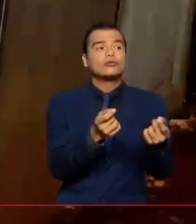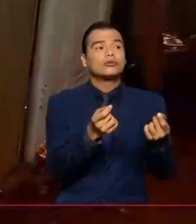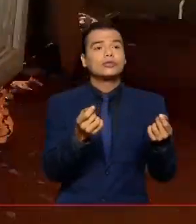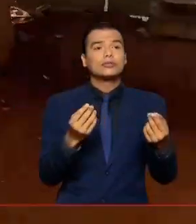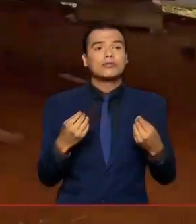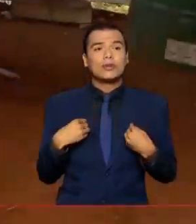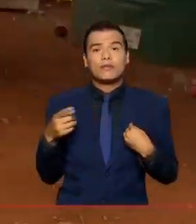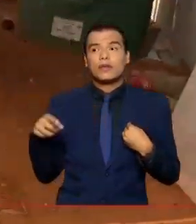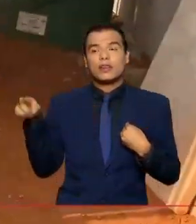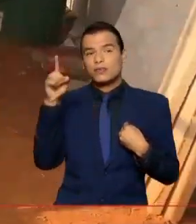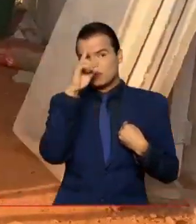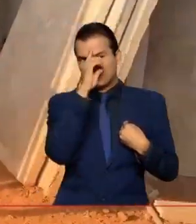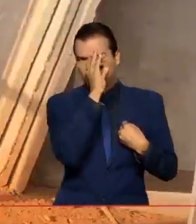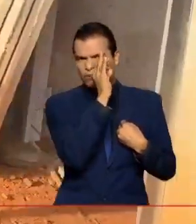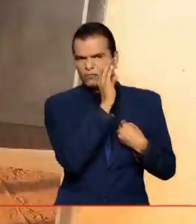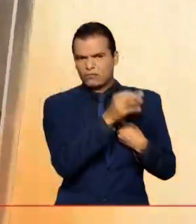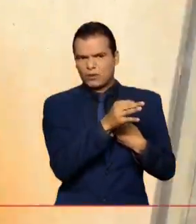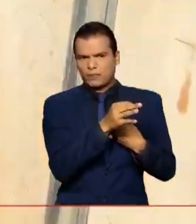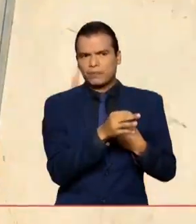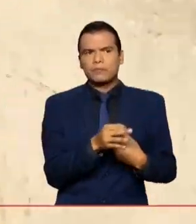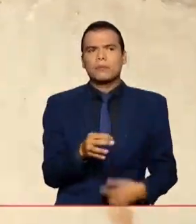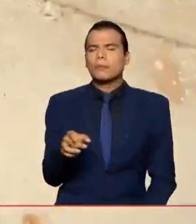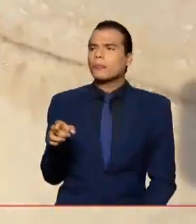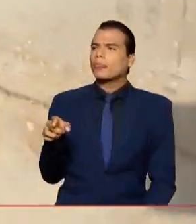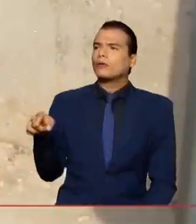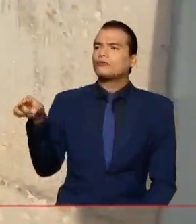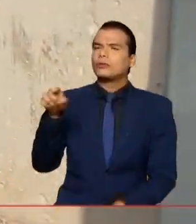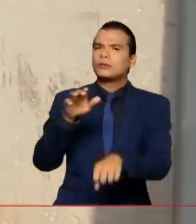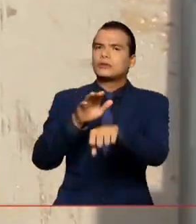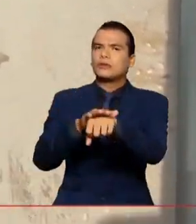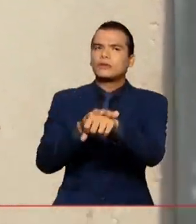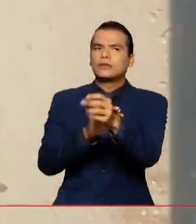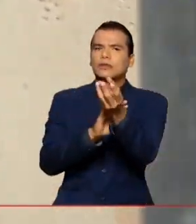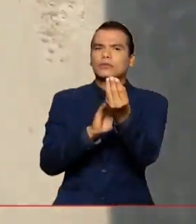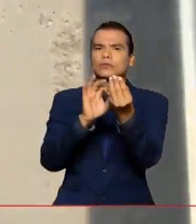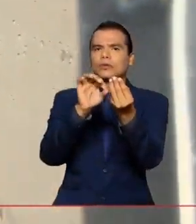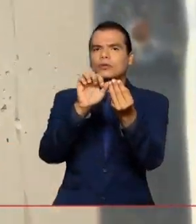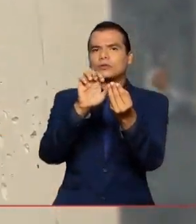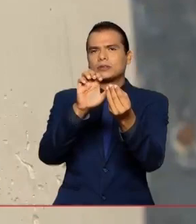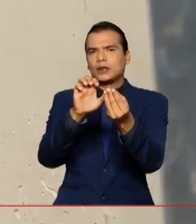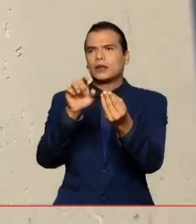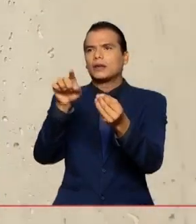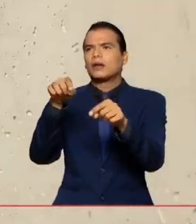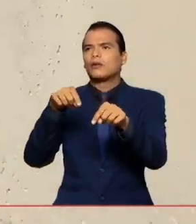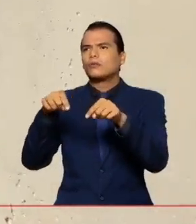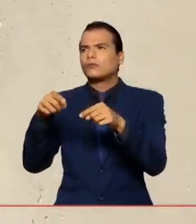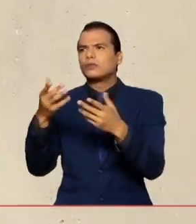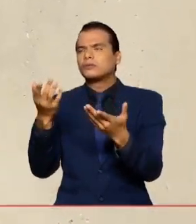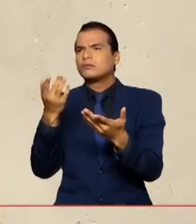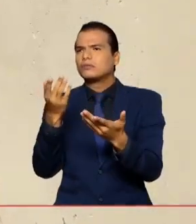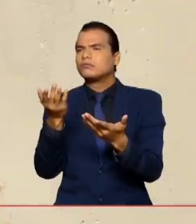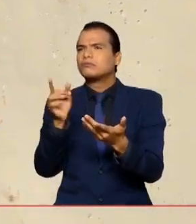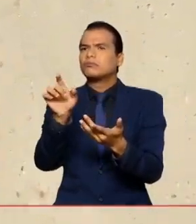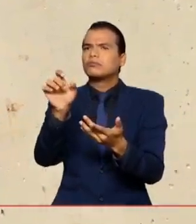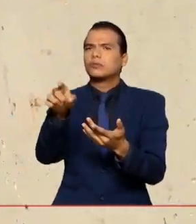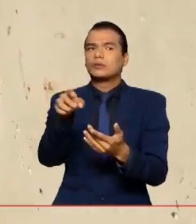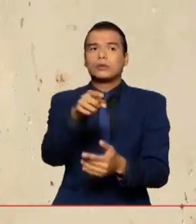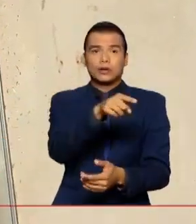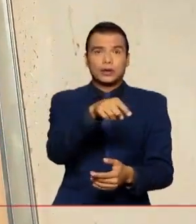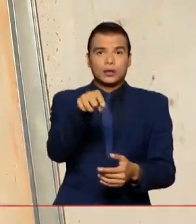sector. ¿Cuál es la solicitud precisa a la SAE y a las autoridades competentes? Que se